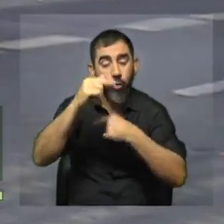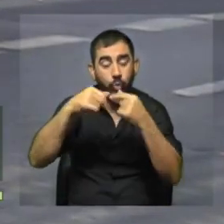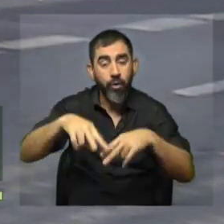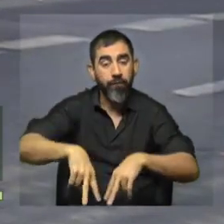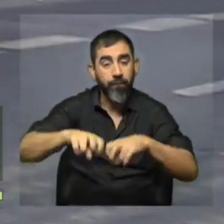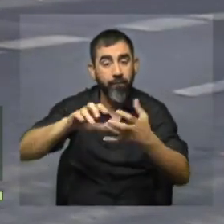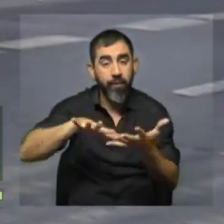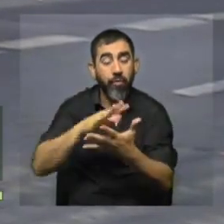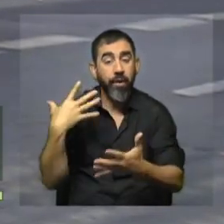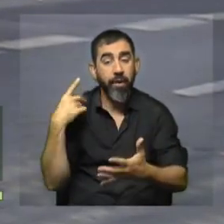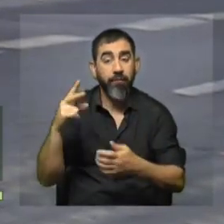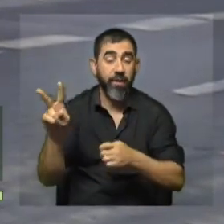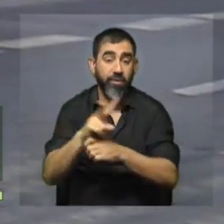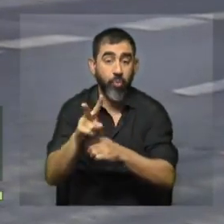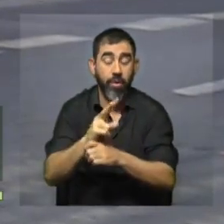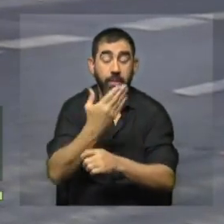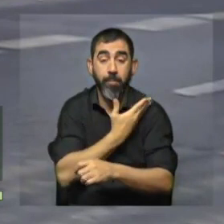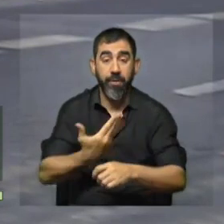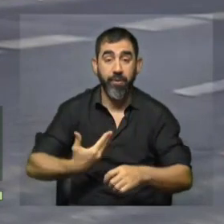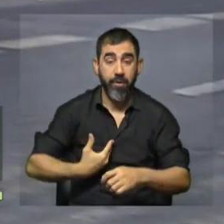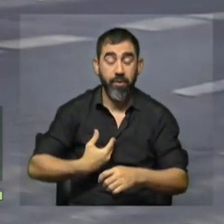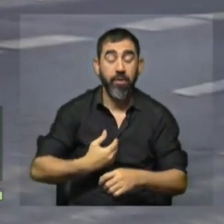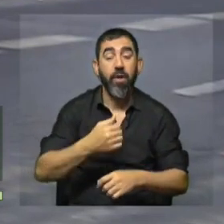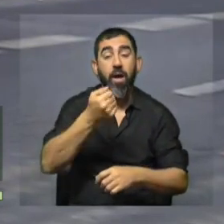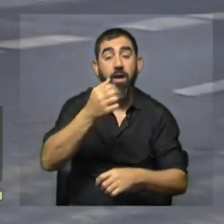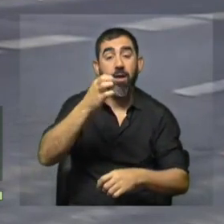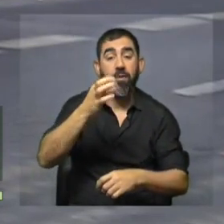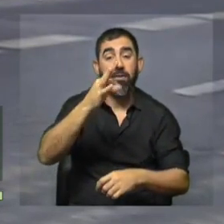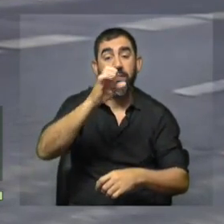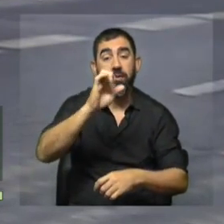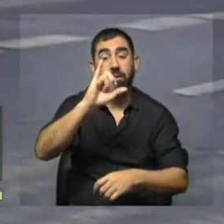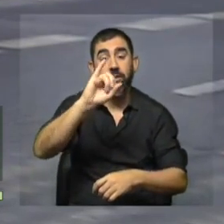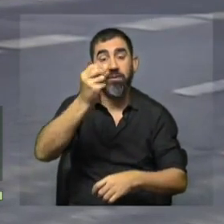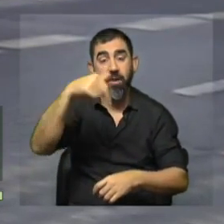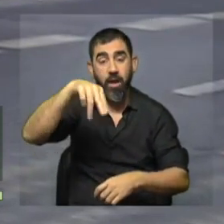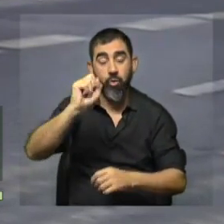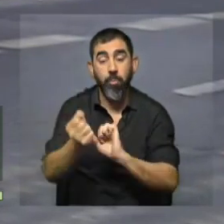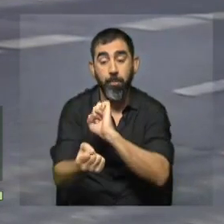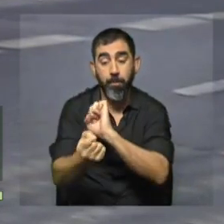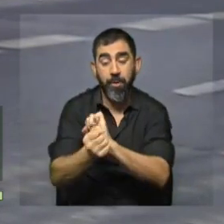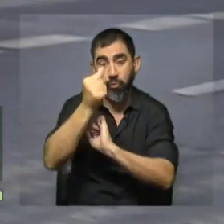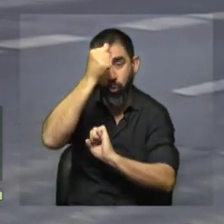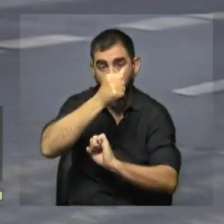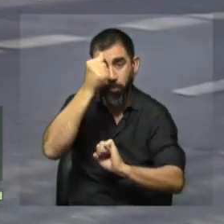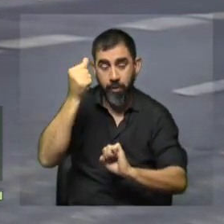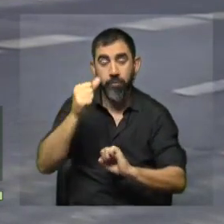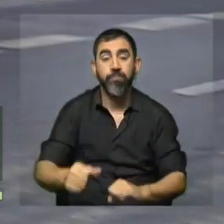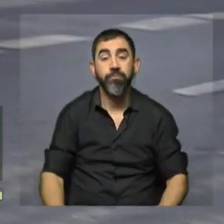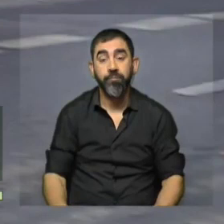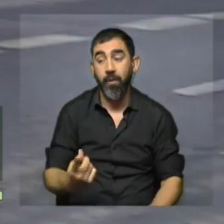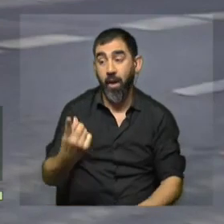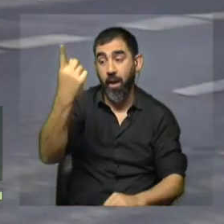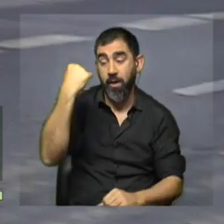la situación del jefe de seguridad presidencial, Alejandro Astesiano, que fue detenido el día domingo y que en la jornada de